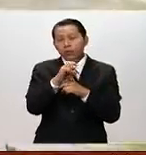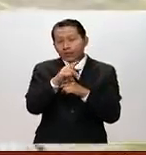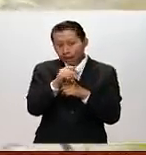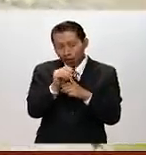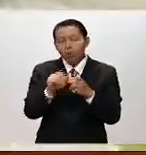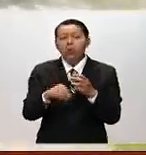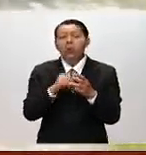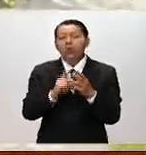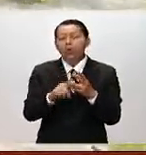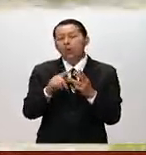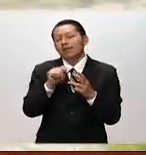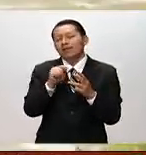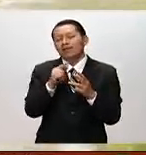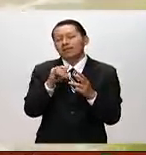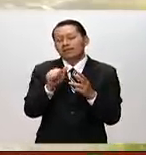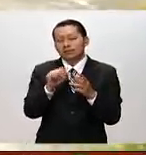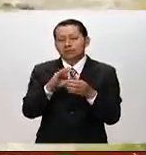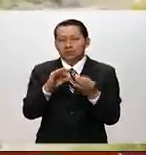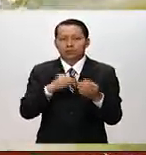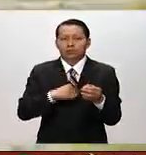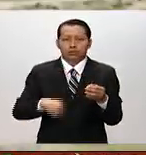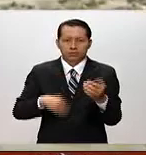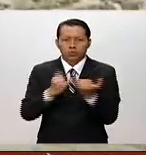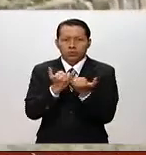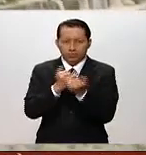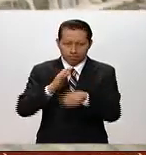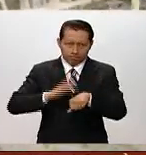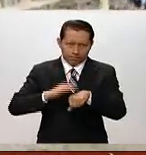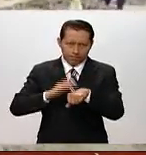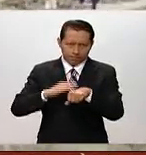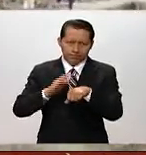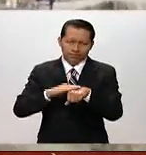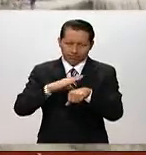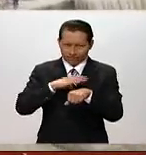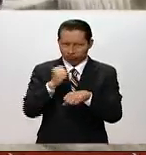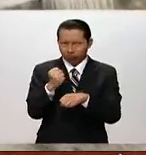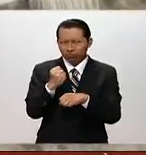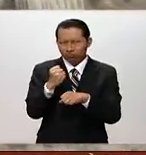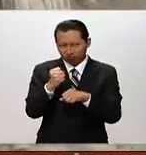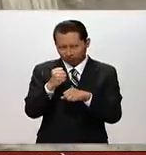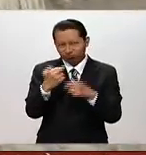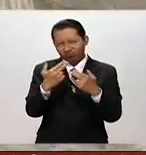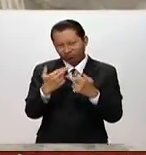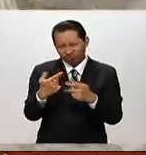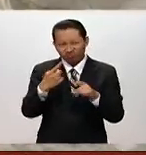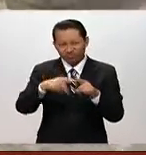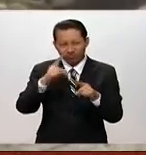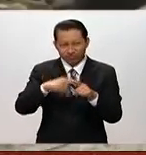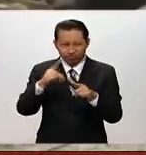en Tlaola, que fueron los municipios que se vieron mayormente afectados. Ahí